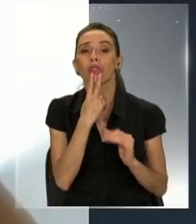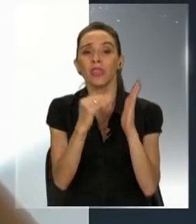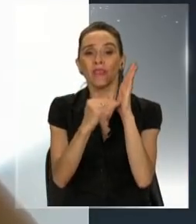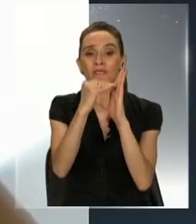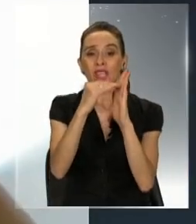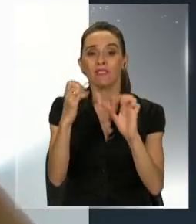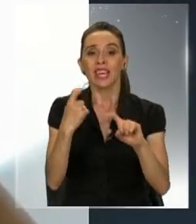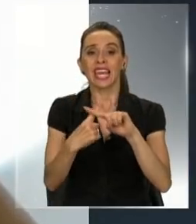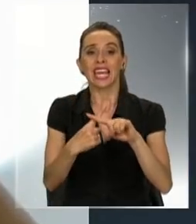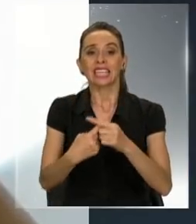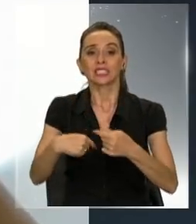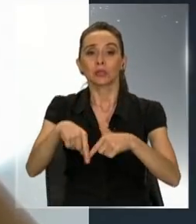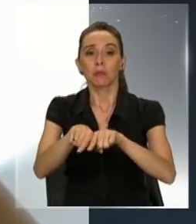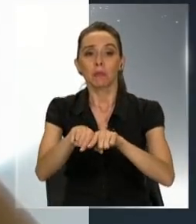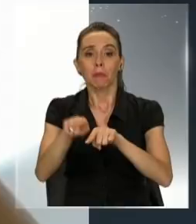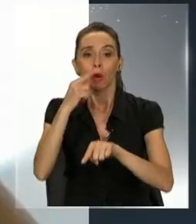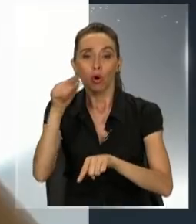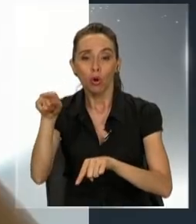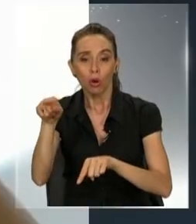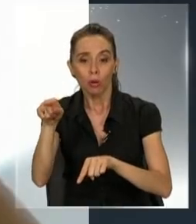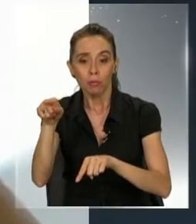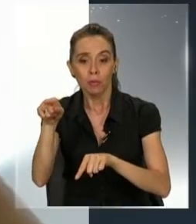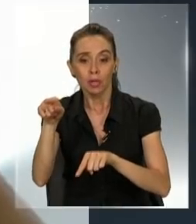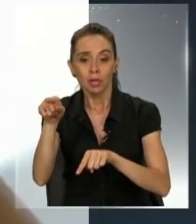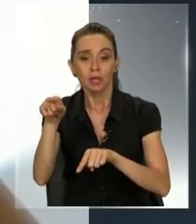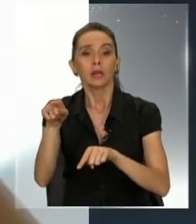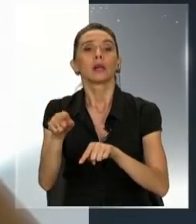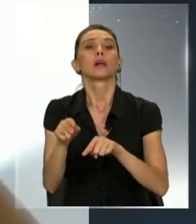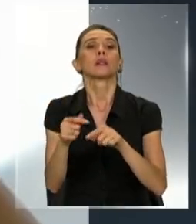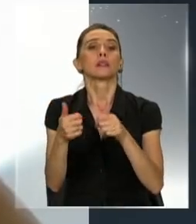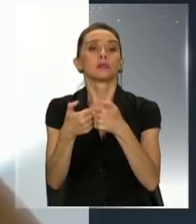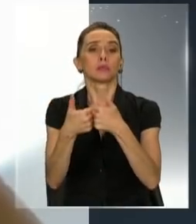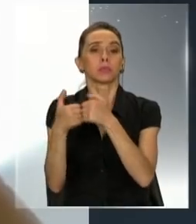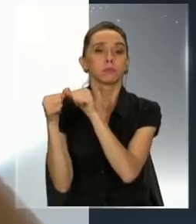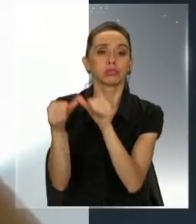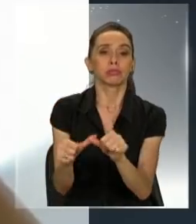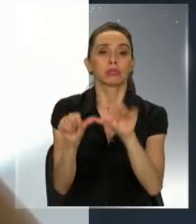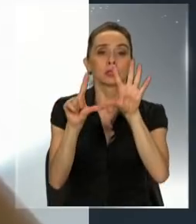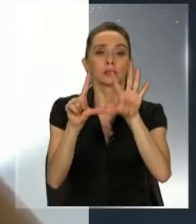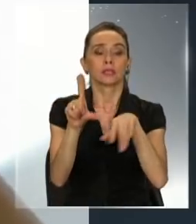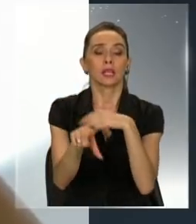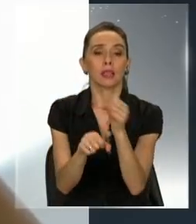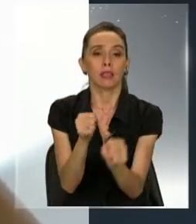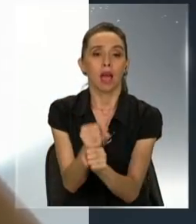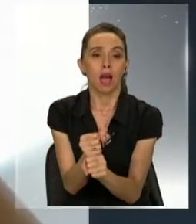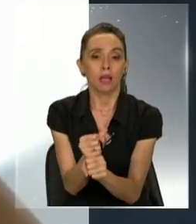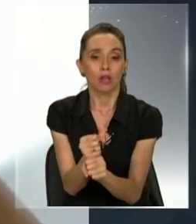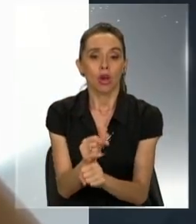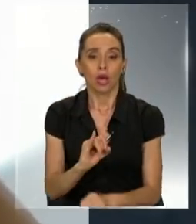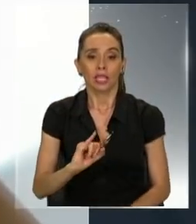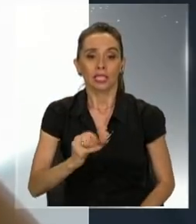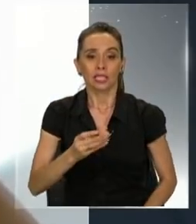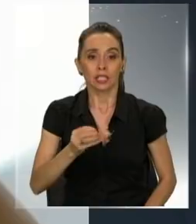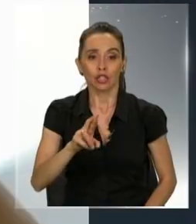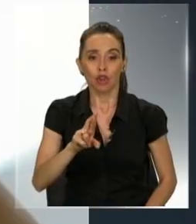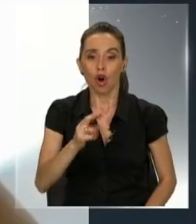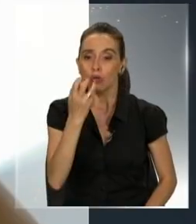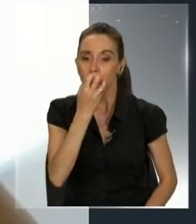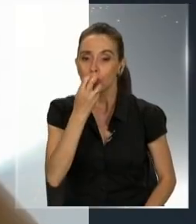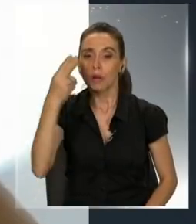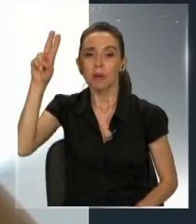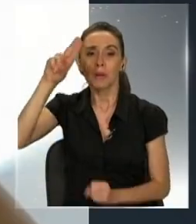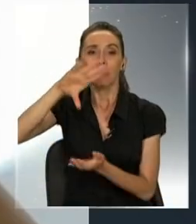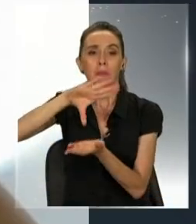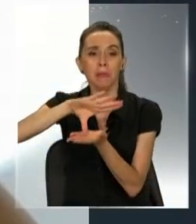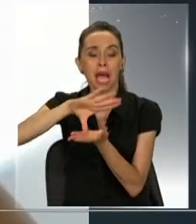ex pareja con quien mantenía una relación sentimental hace 7 años, Igor Yaroslav González, de